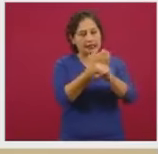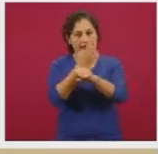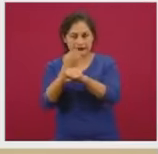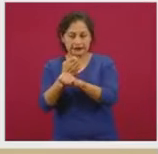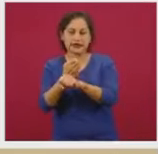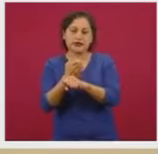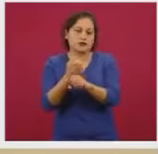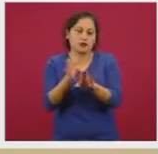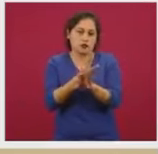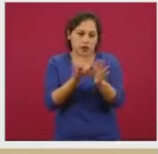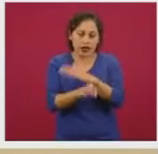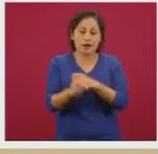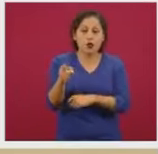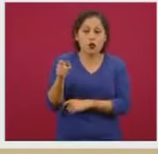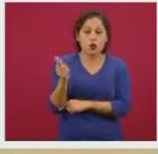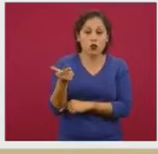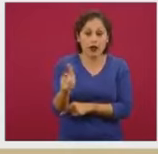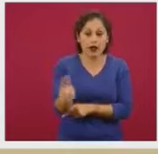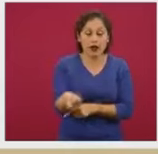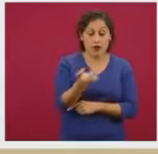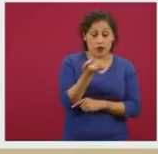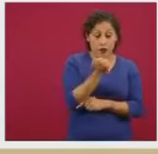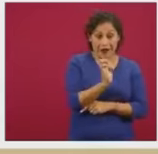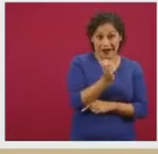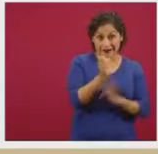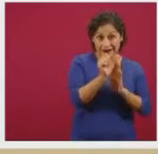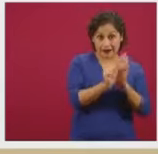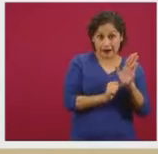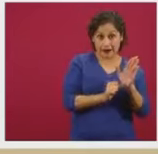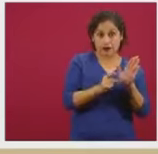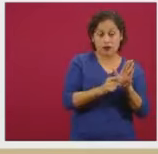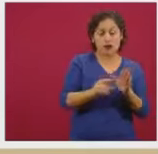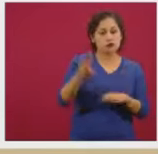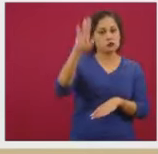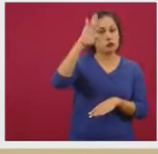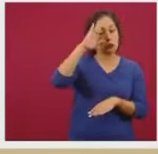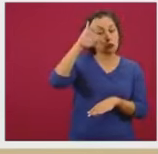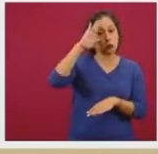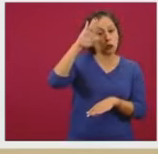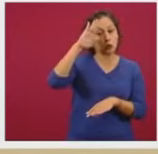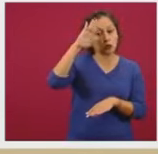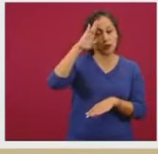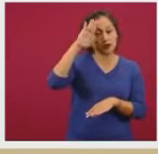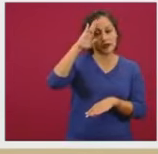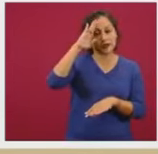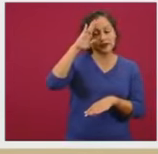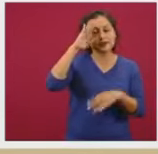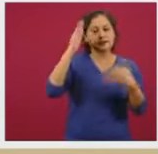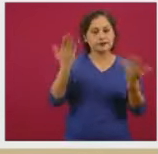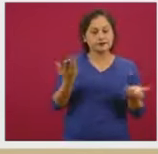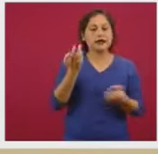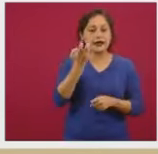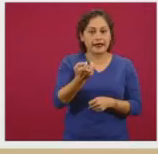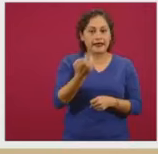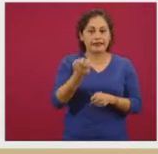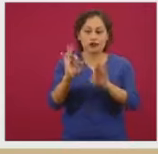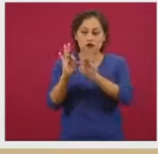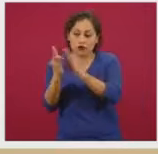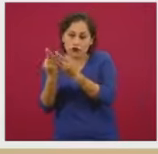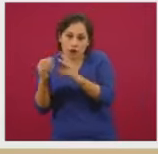caso de Guanajuato, parecían estar como en un exceso de lo esperado, y nuevamente lo digo, eso es parte de las limitantes que tiene la